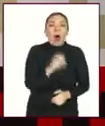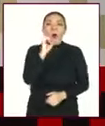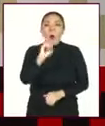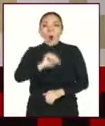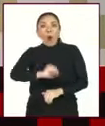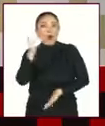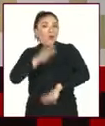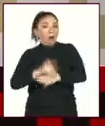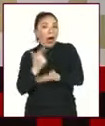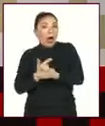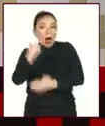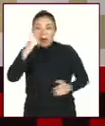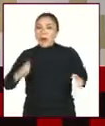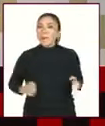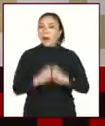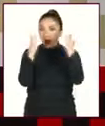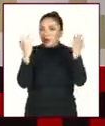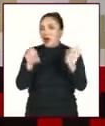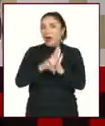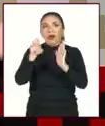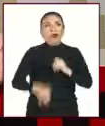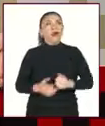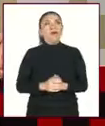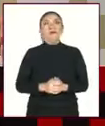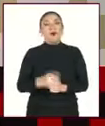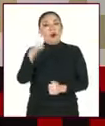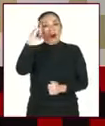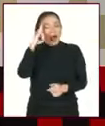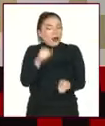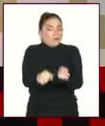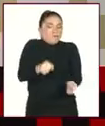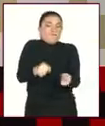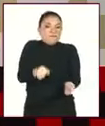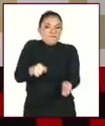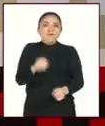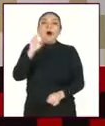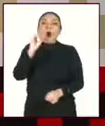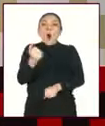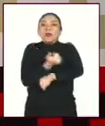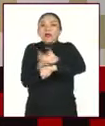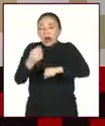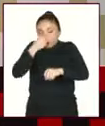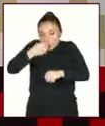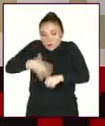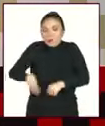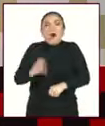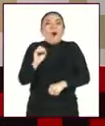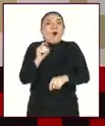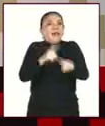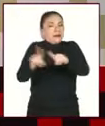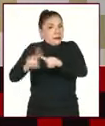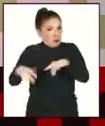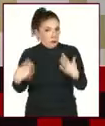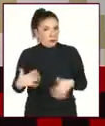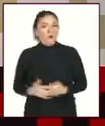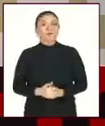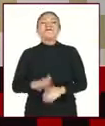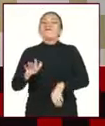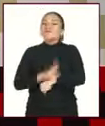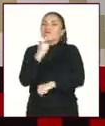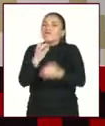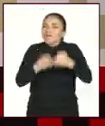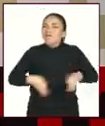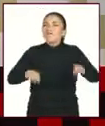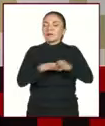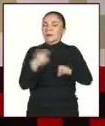situaciones de emergencia más graves, como una convulsión o una hemorragia. Por ello, resulta esencial